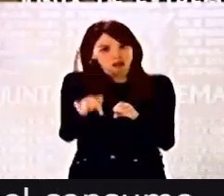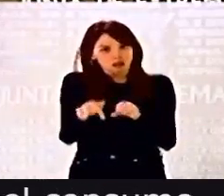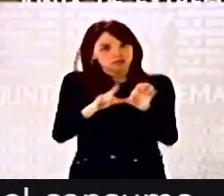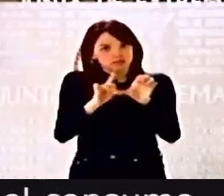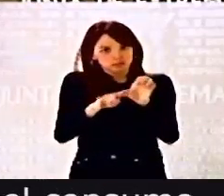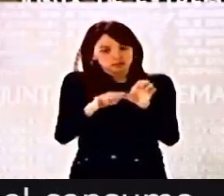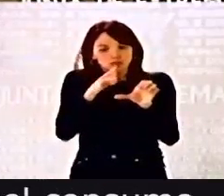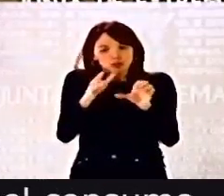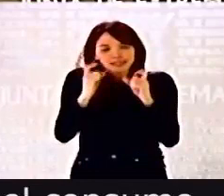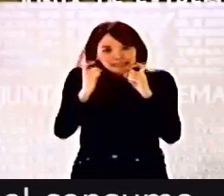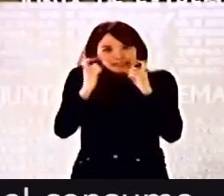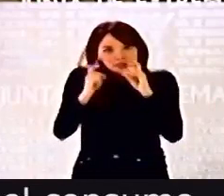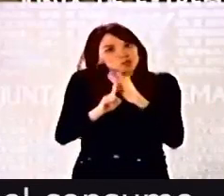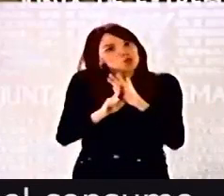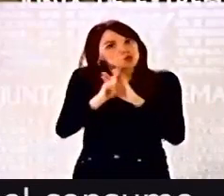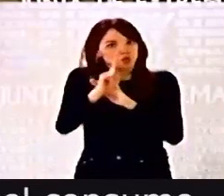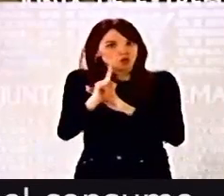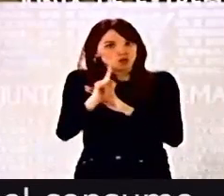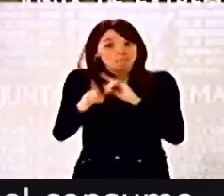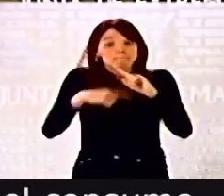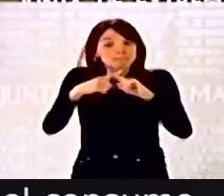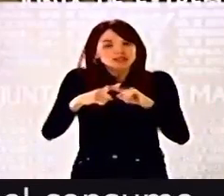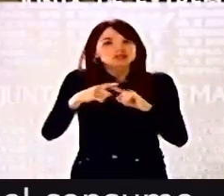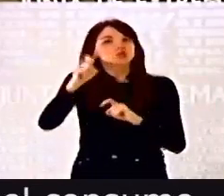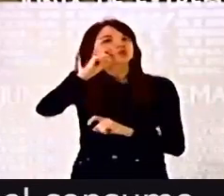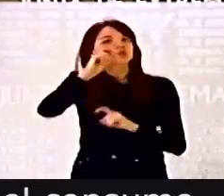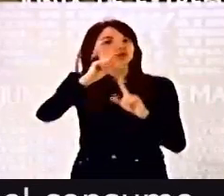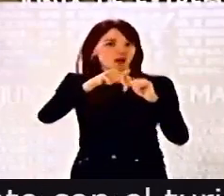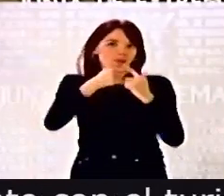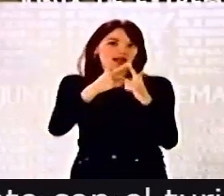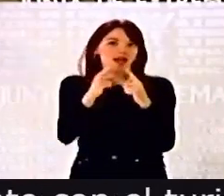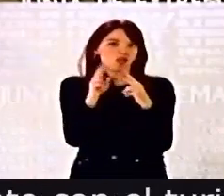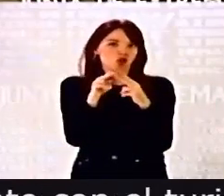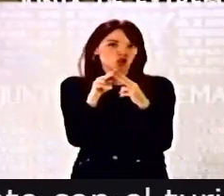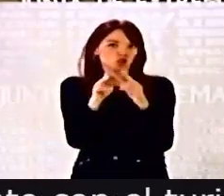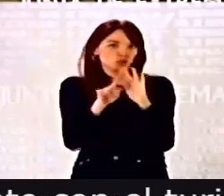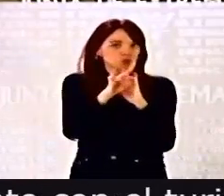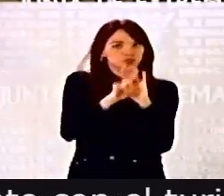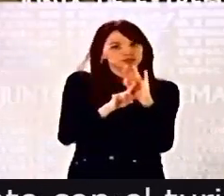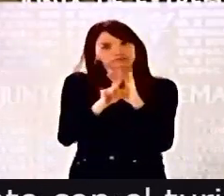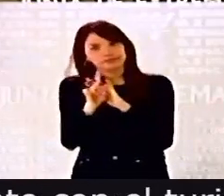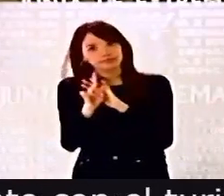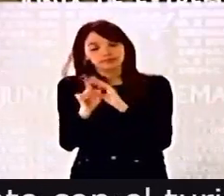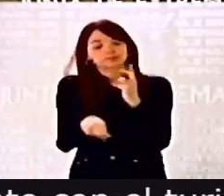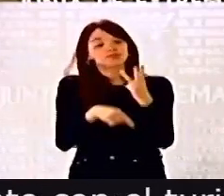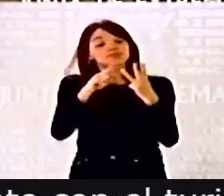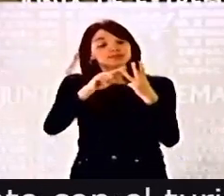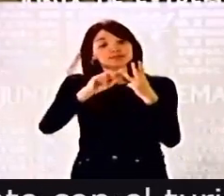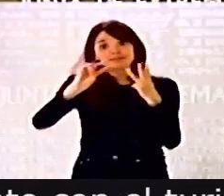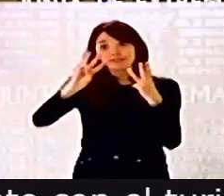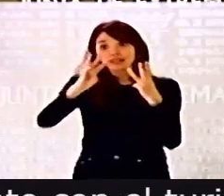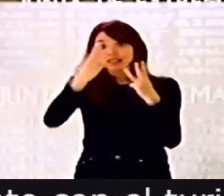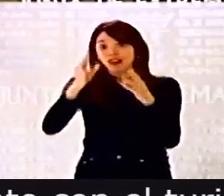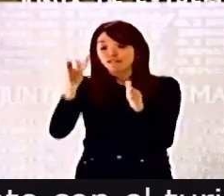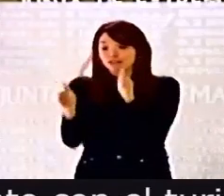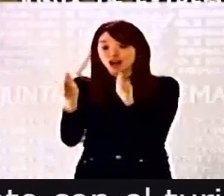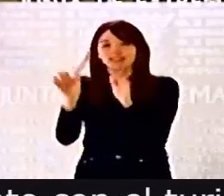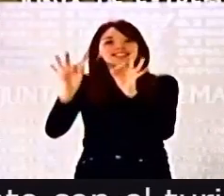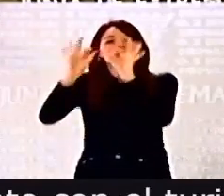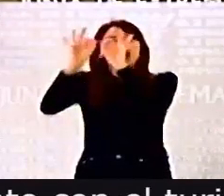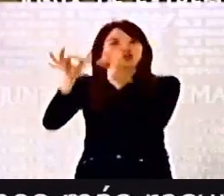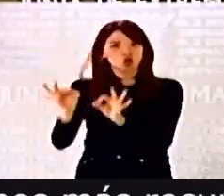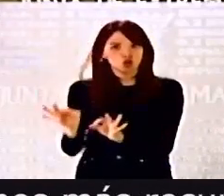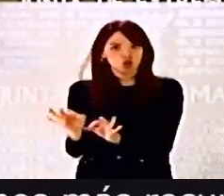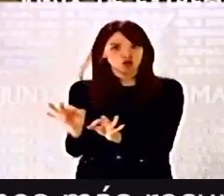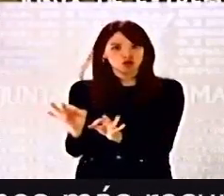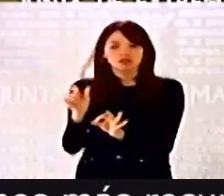en recuperarse, junto con el turismo familiar. La tercera fase, en otoño, donde centraremos más recursos para la elaboración de